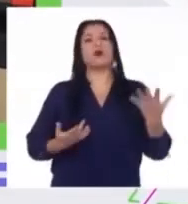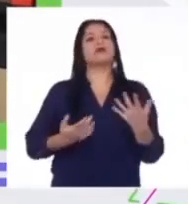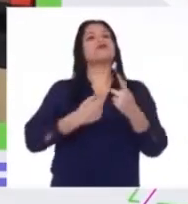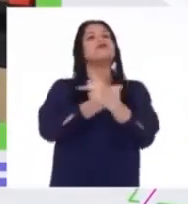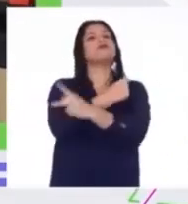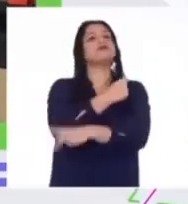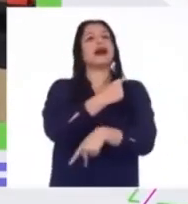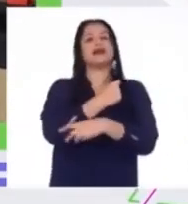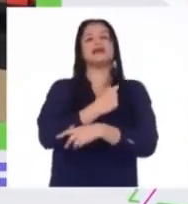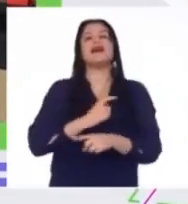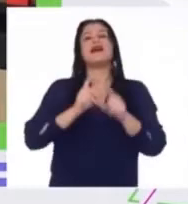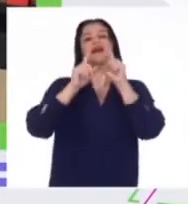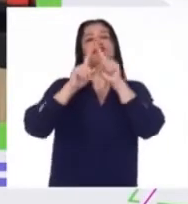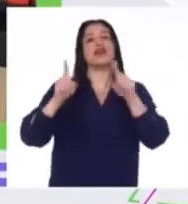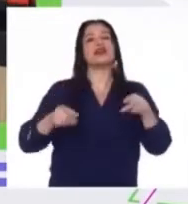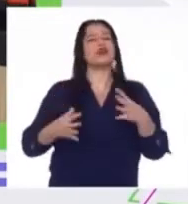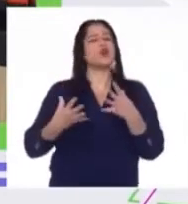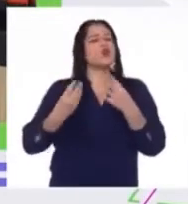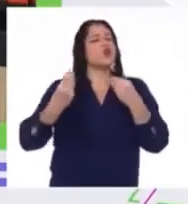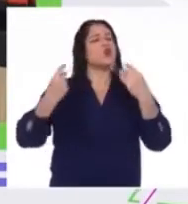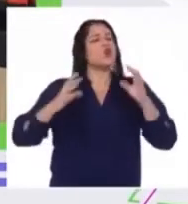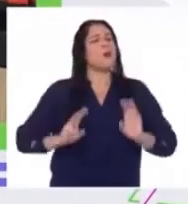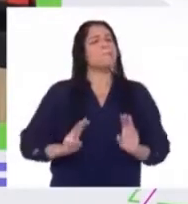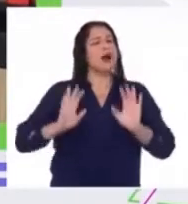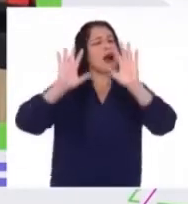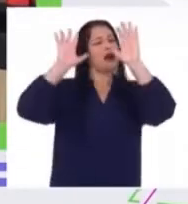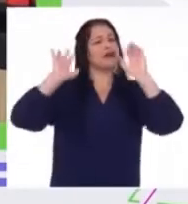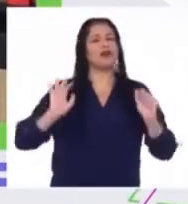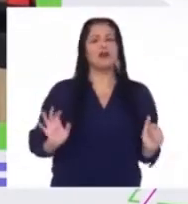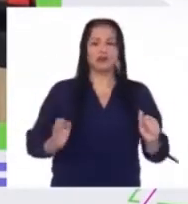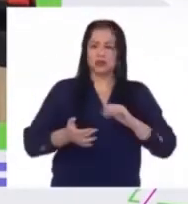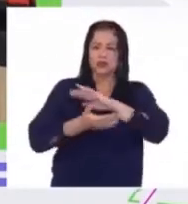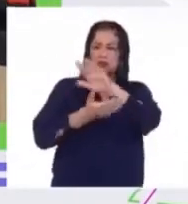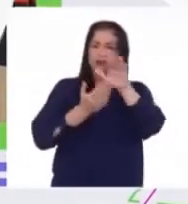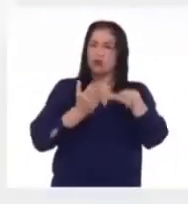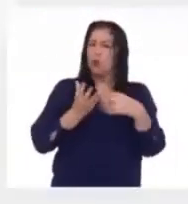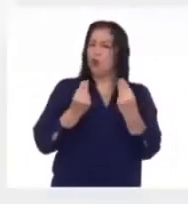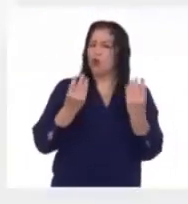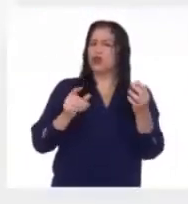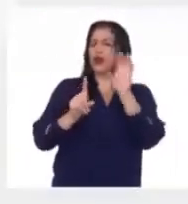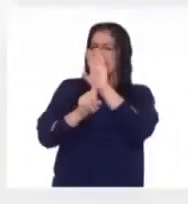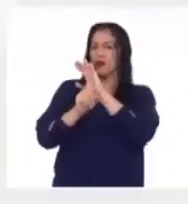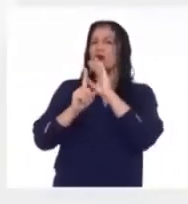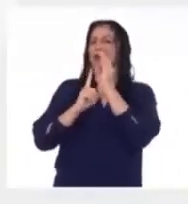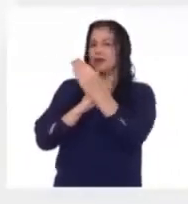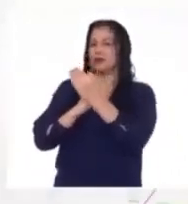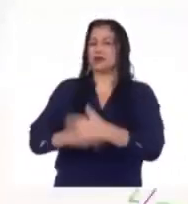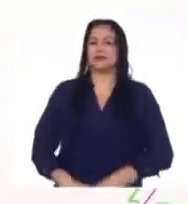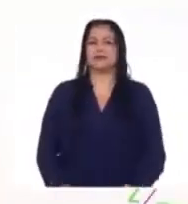país singularmente rico en cuanto a su cultura.